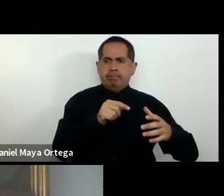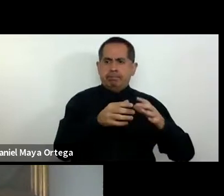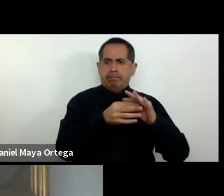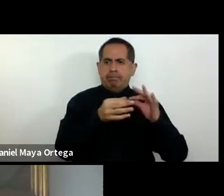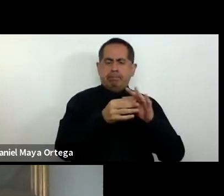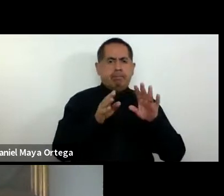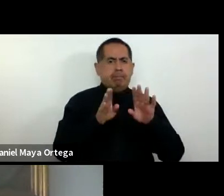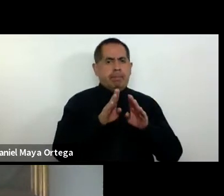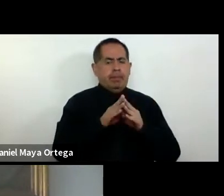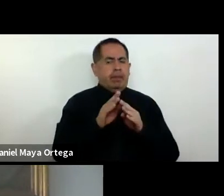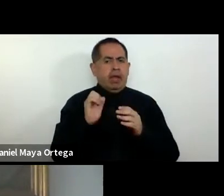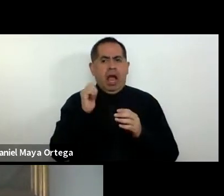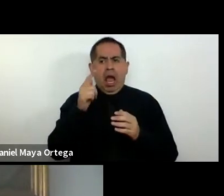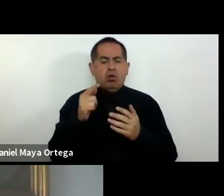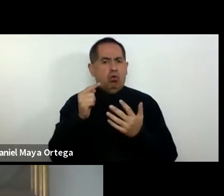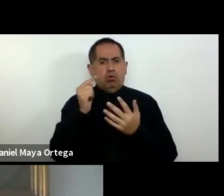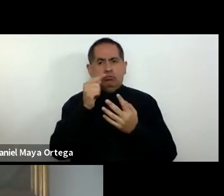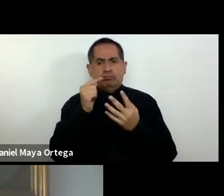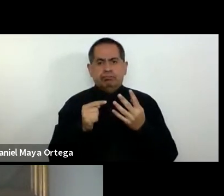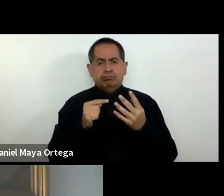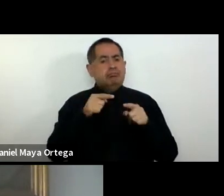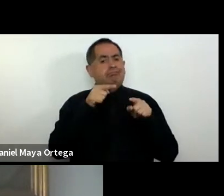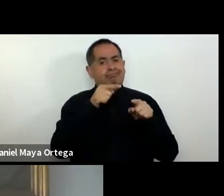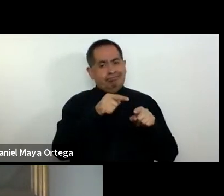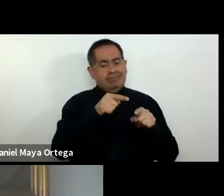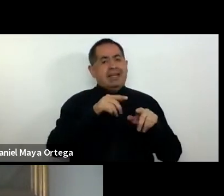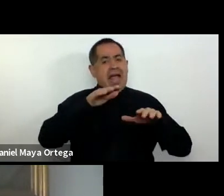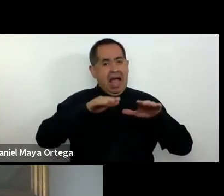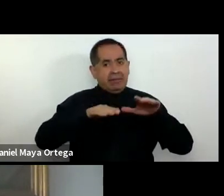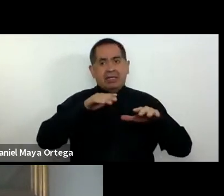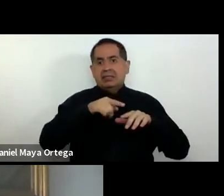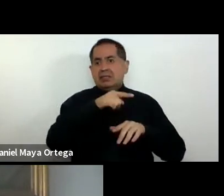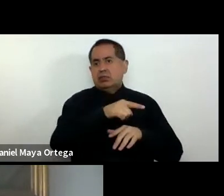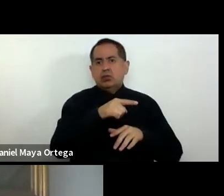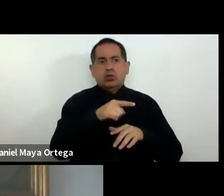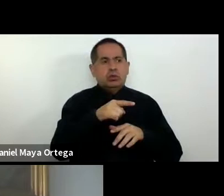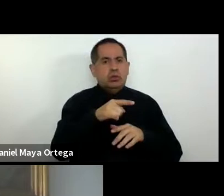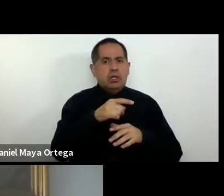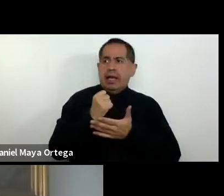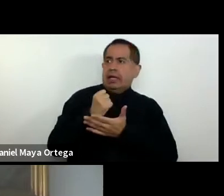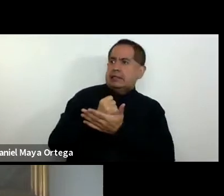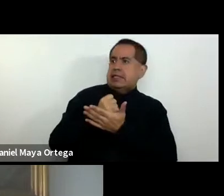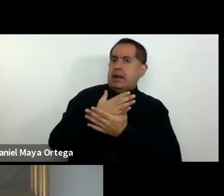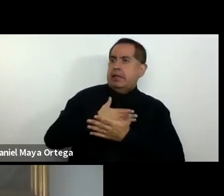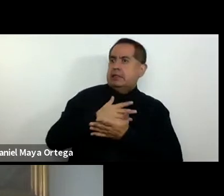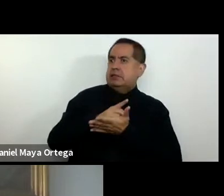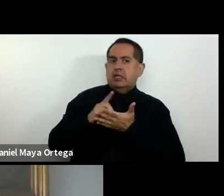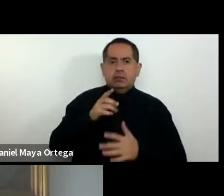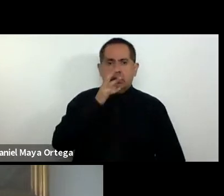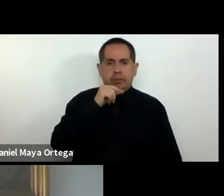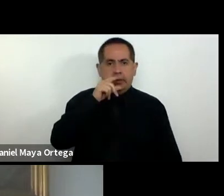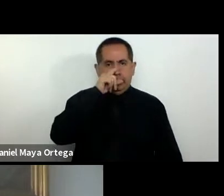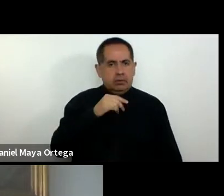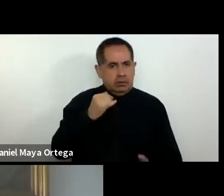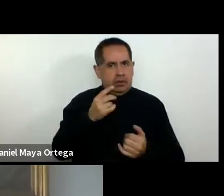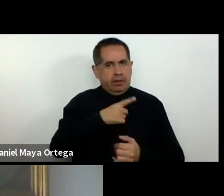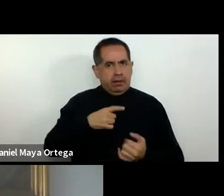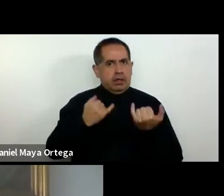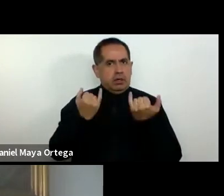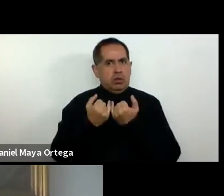alguna u otra manera muchas veces no pueden exigirlos en igualdad